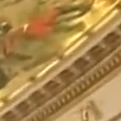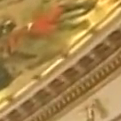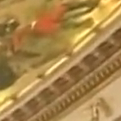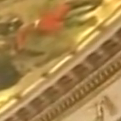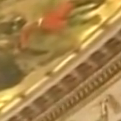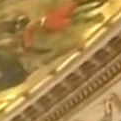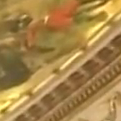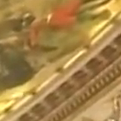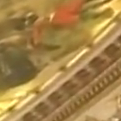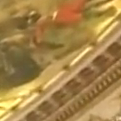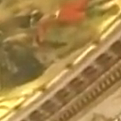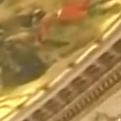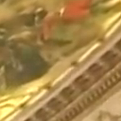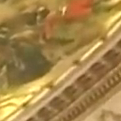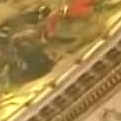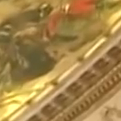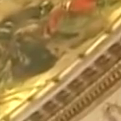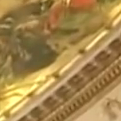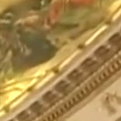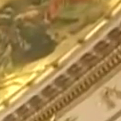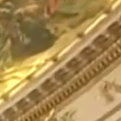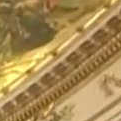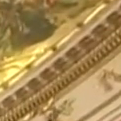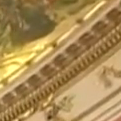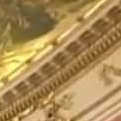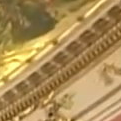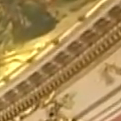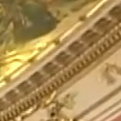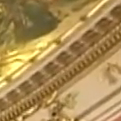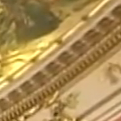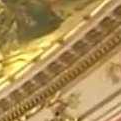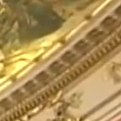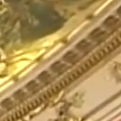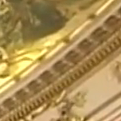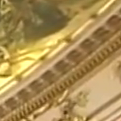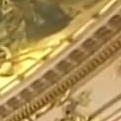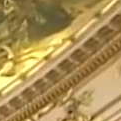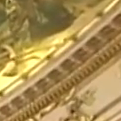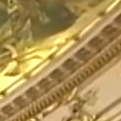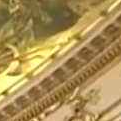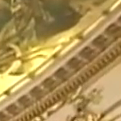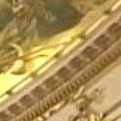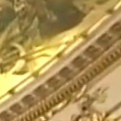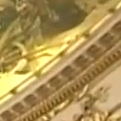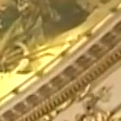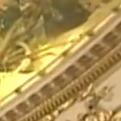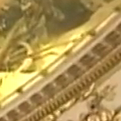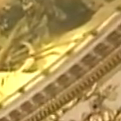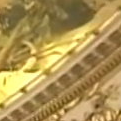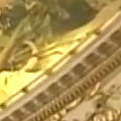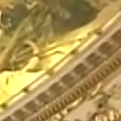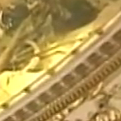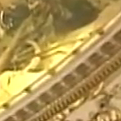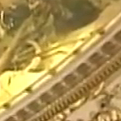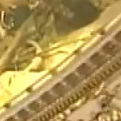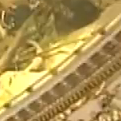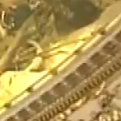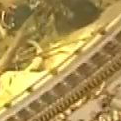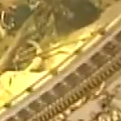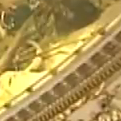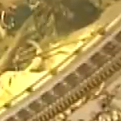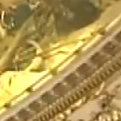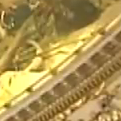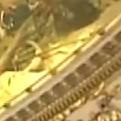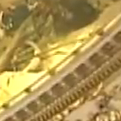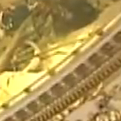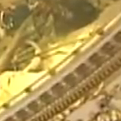Curiepe. Construyó Aristóbulo, también un siempre movimiento. Aristóbulo, vuela harto, hermano, el gran cimarrón. ¡Viva la patria!